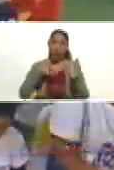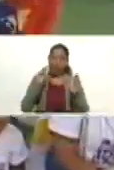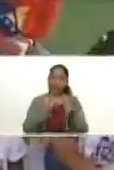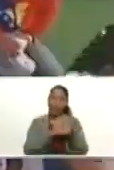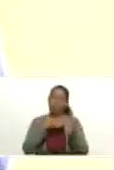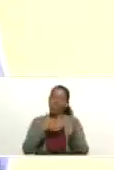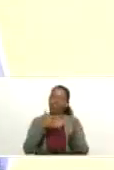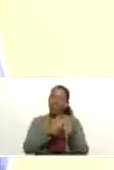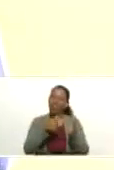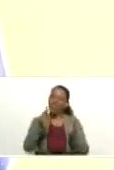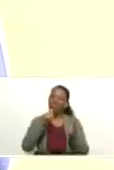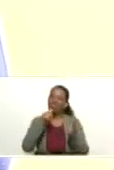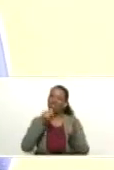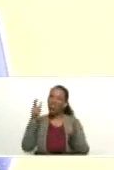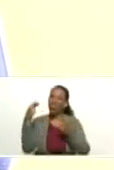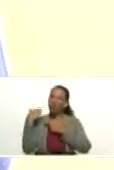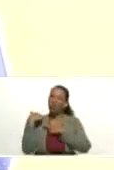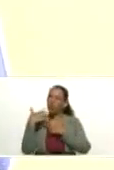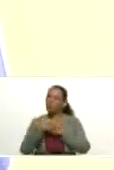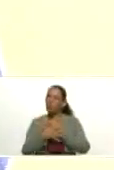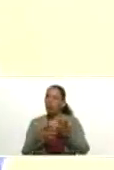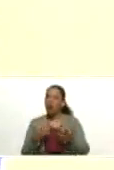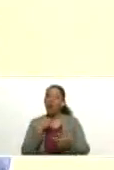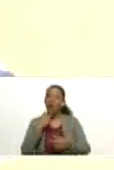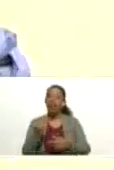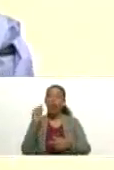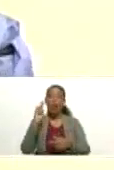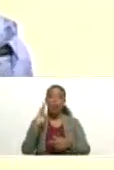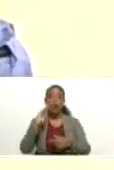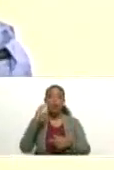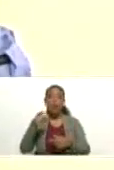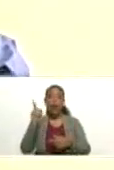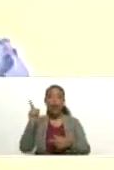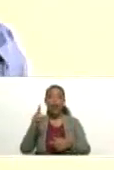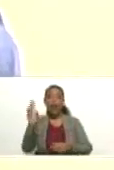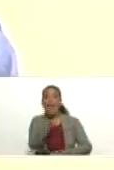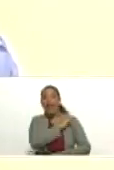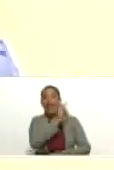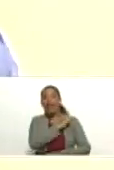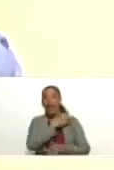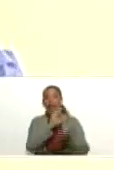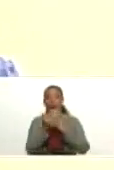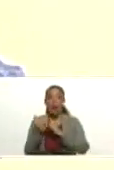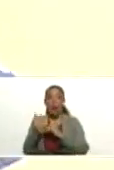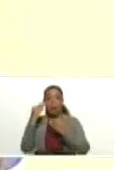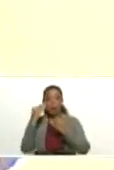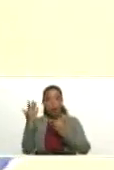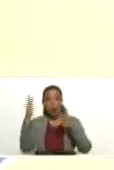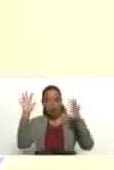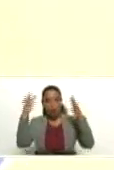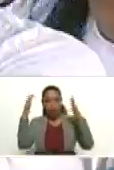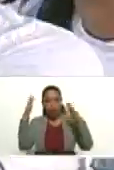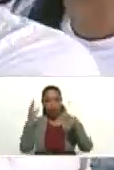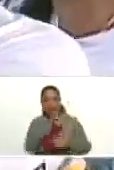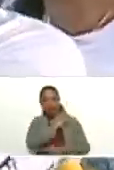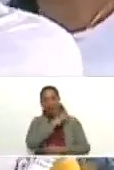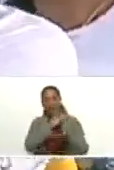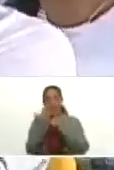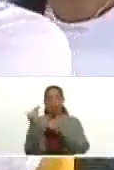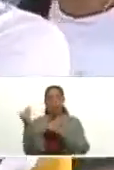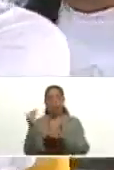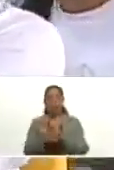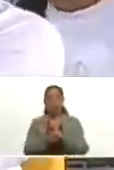es ella. Me pusieron vocera del VC y ella es jefa de comunidad. Un aplauso a esta jefa de comunidad.